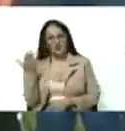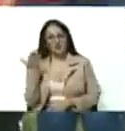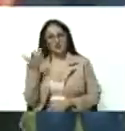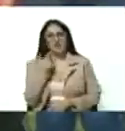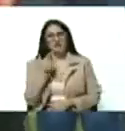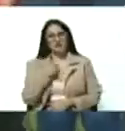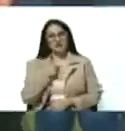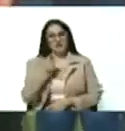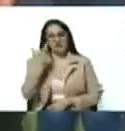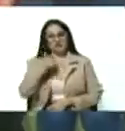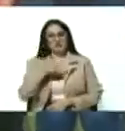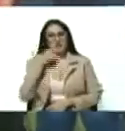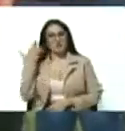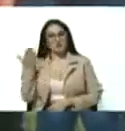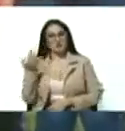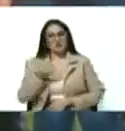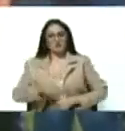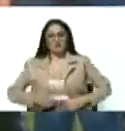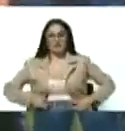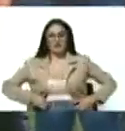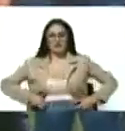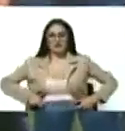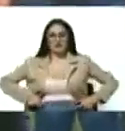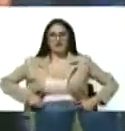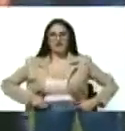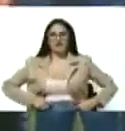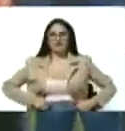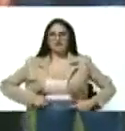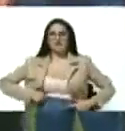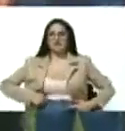de dónde es, orgulloso de verdad. Porque